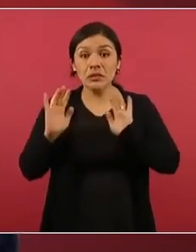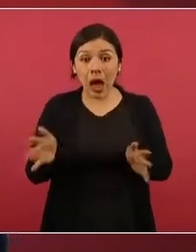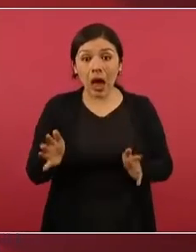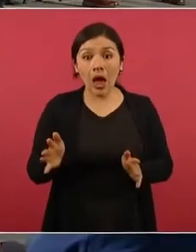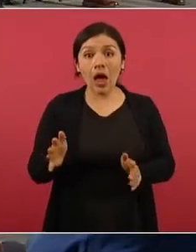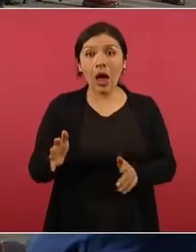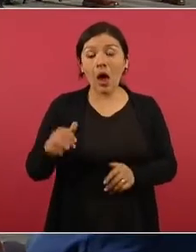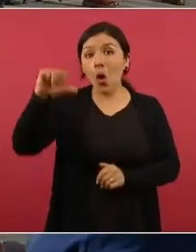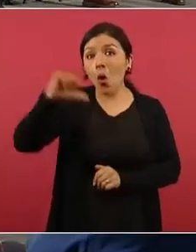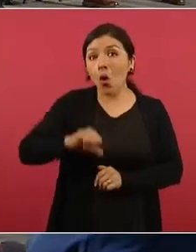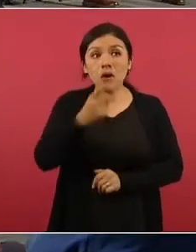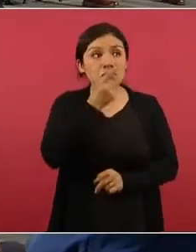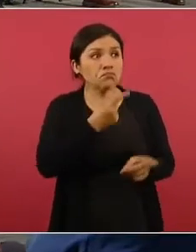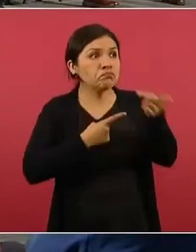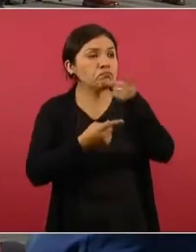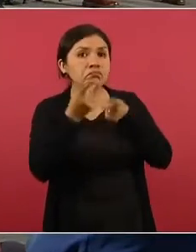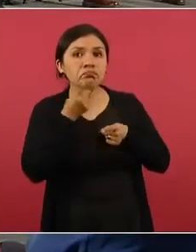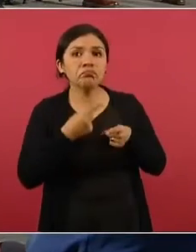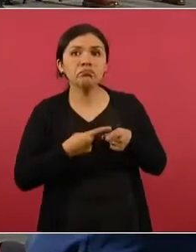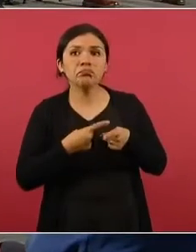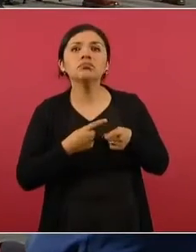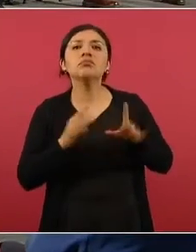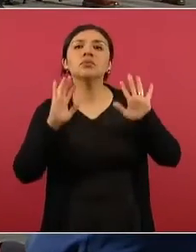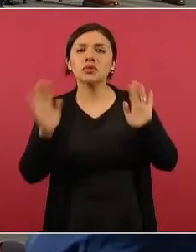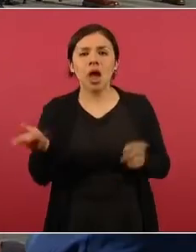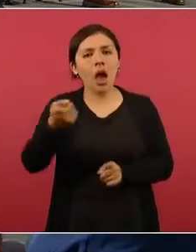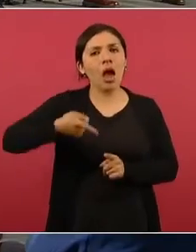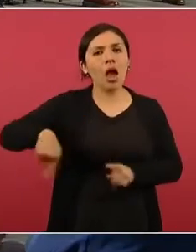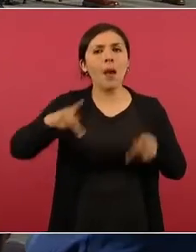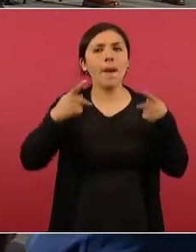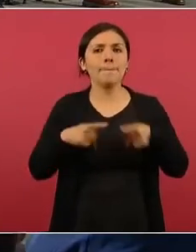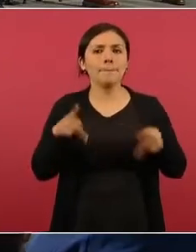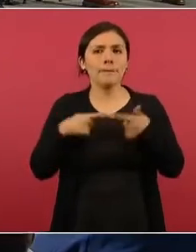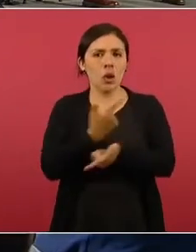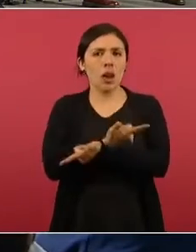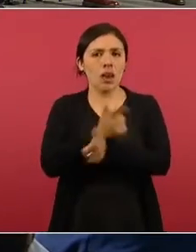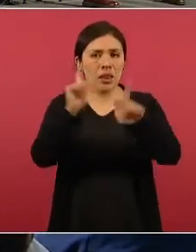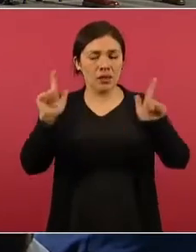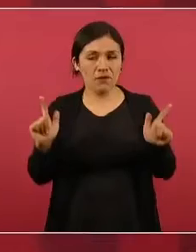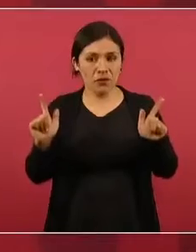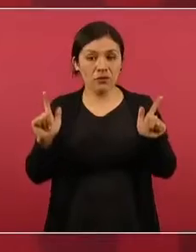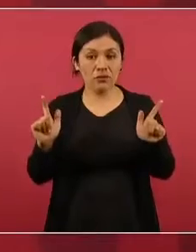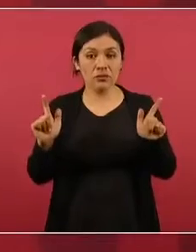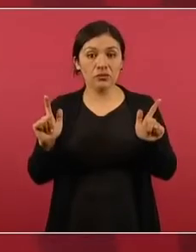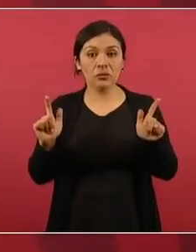el informe de hoy es que ya están en libertad.